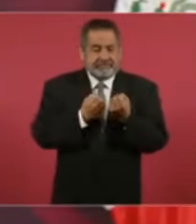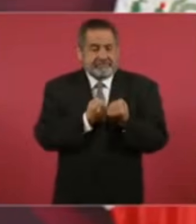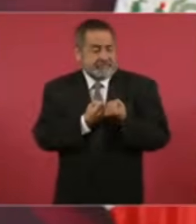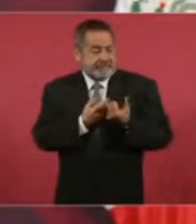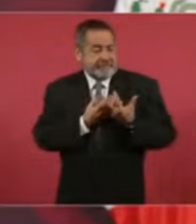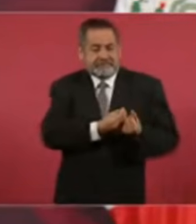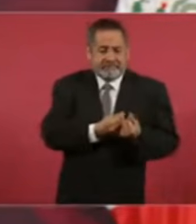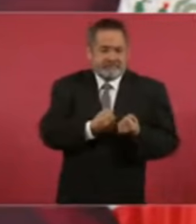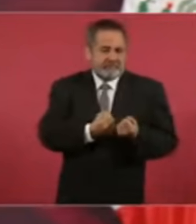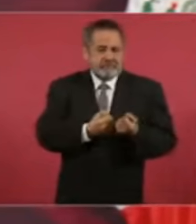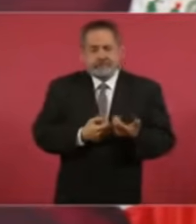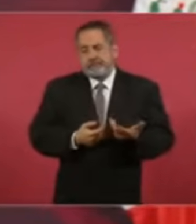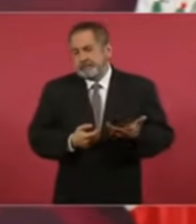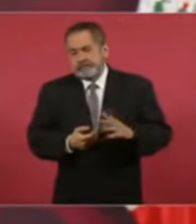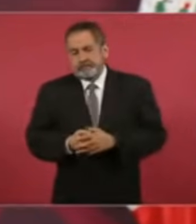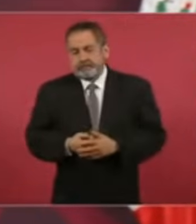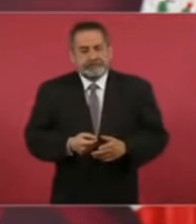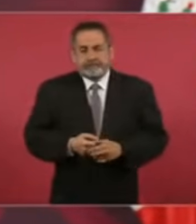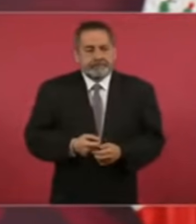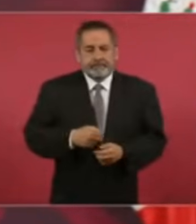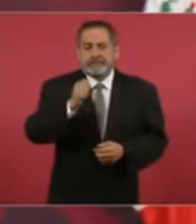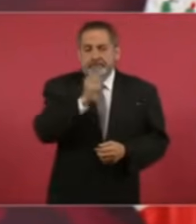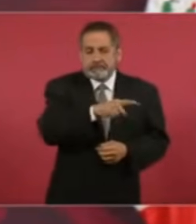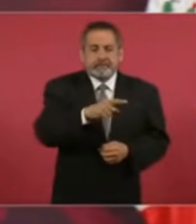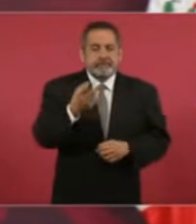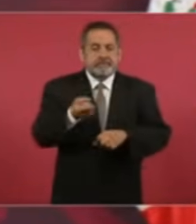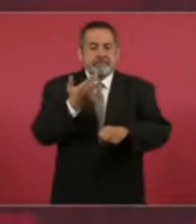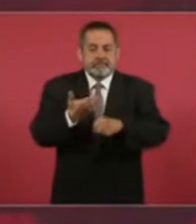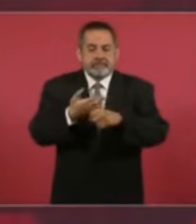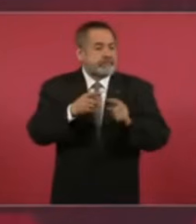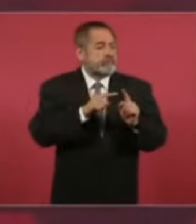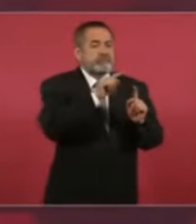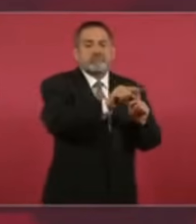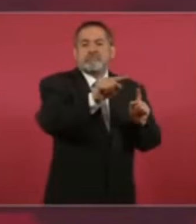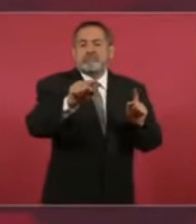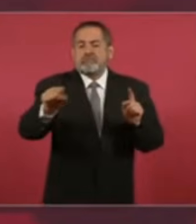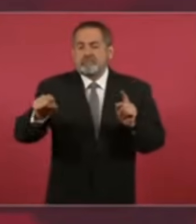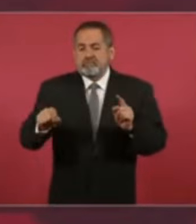Pues lo mismo en el caso de las secretarías,